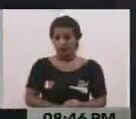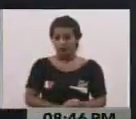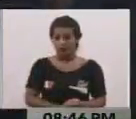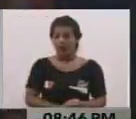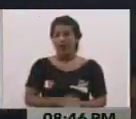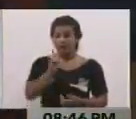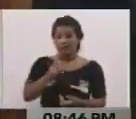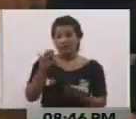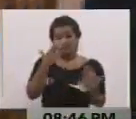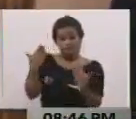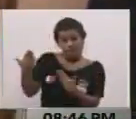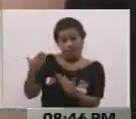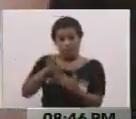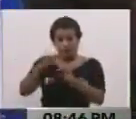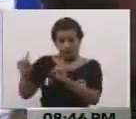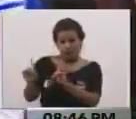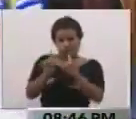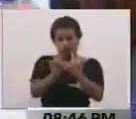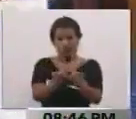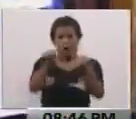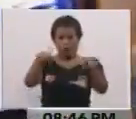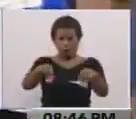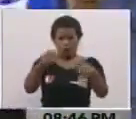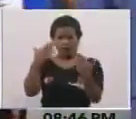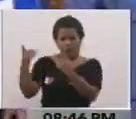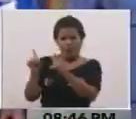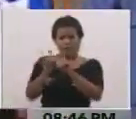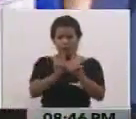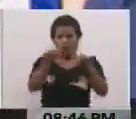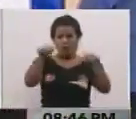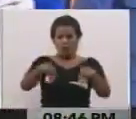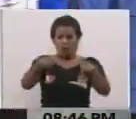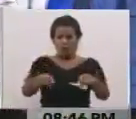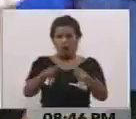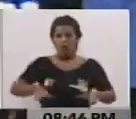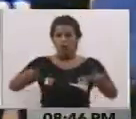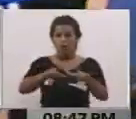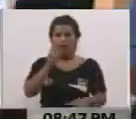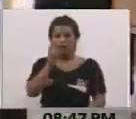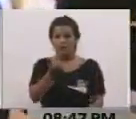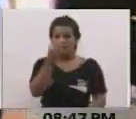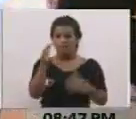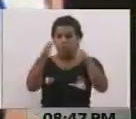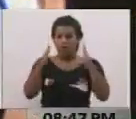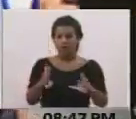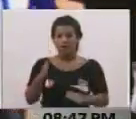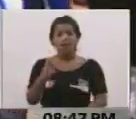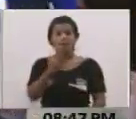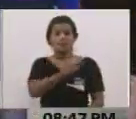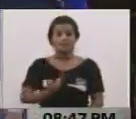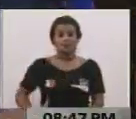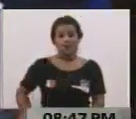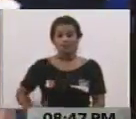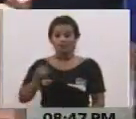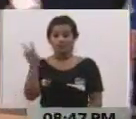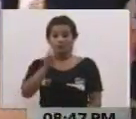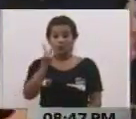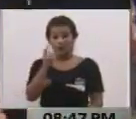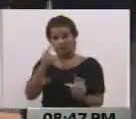parte del acompañamiento el día de hoy. Aquí en el Palacio de Miraflores, el presidente de la República,